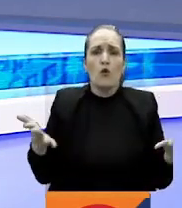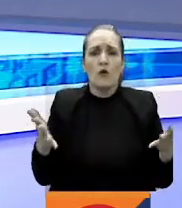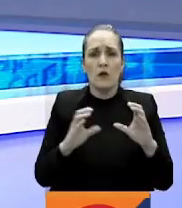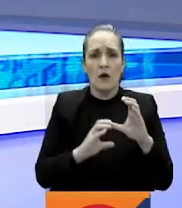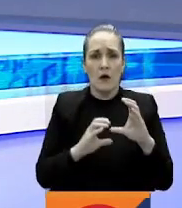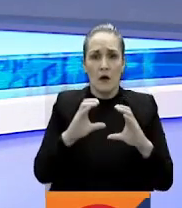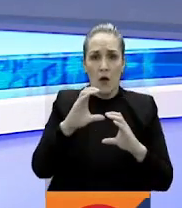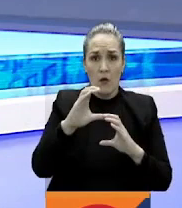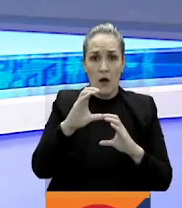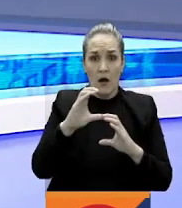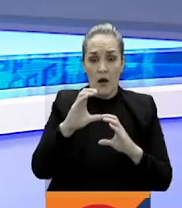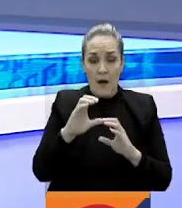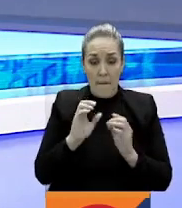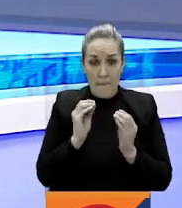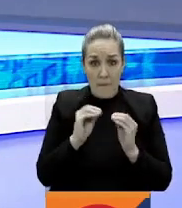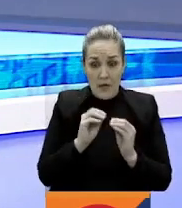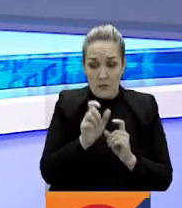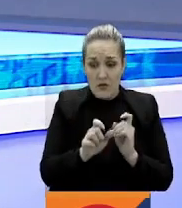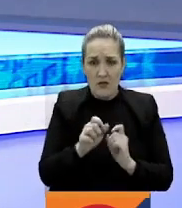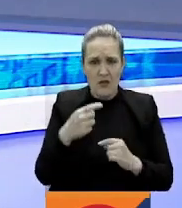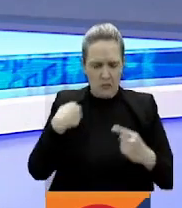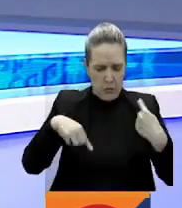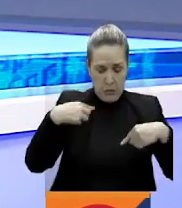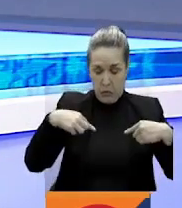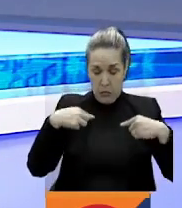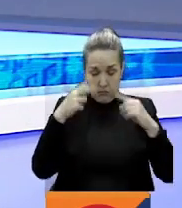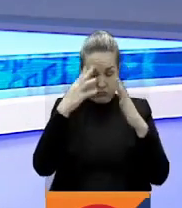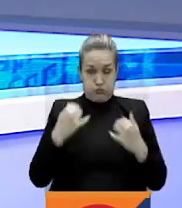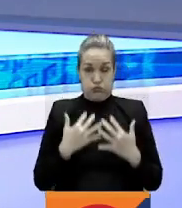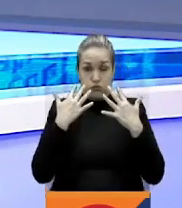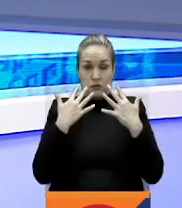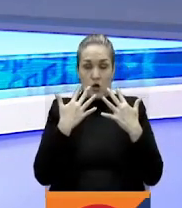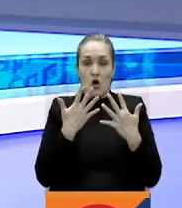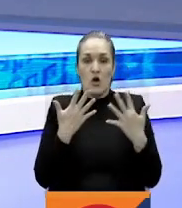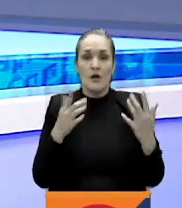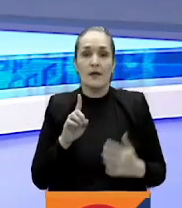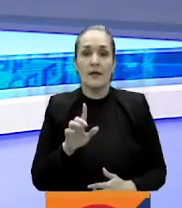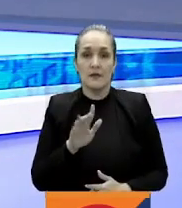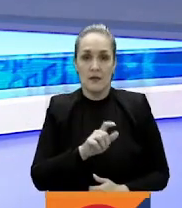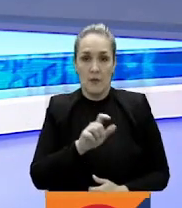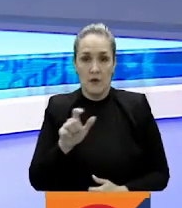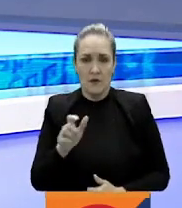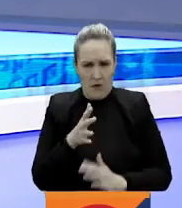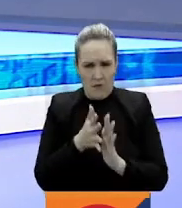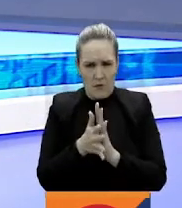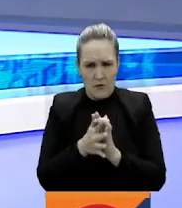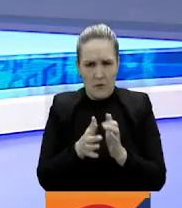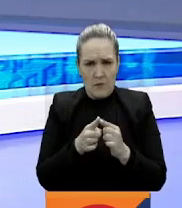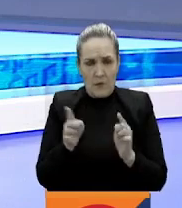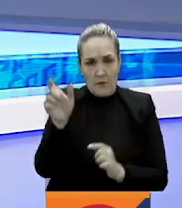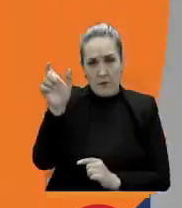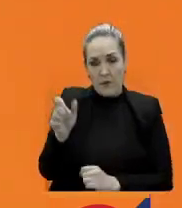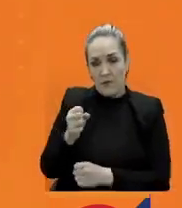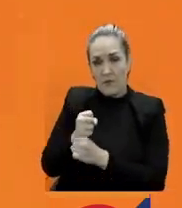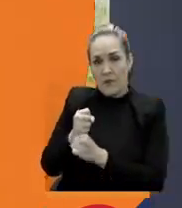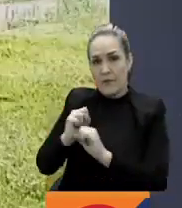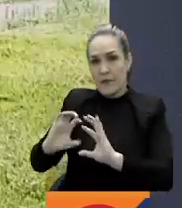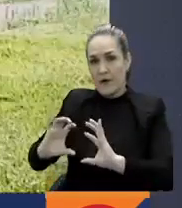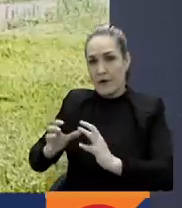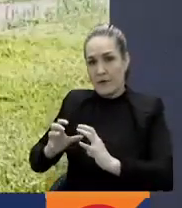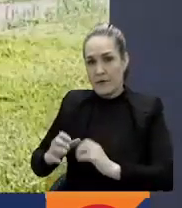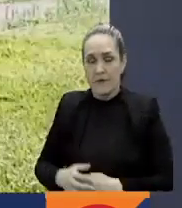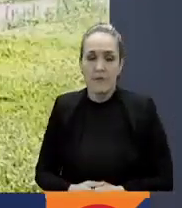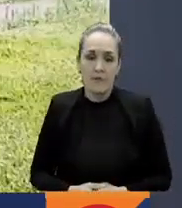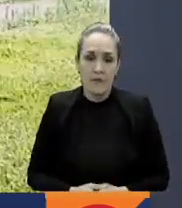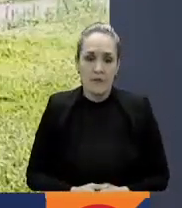se recuperan en centros asistenciales del Tambo y Popayán. Más información con Alexander Camayo, periodista de Radio Nacional.